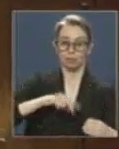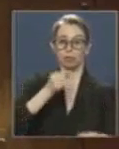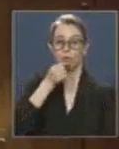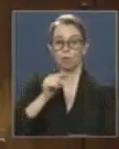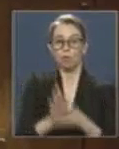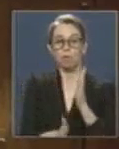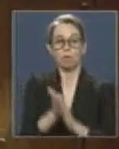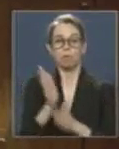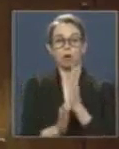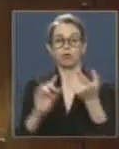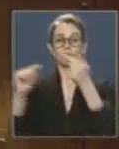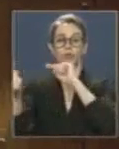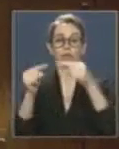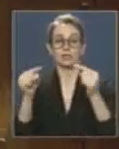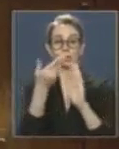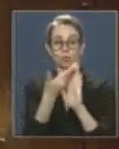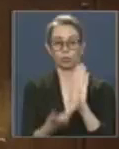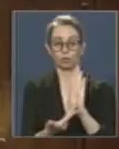prontitud.